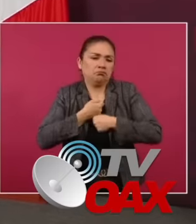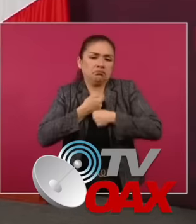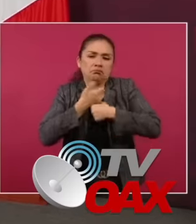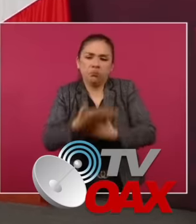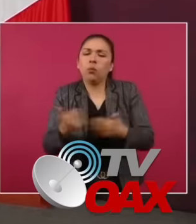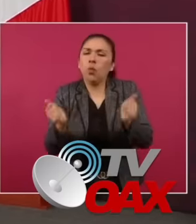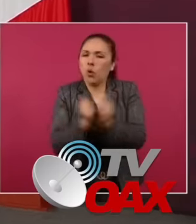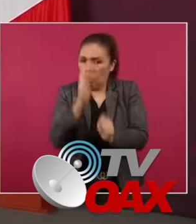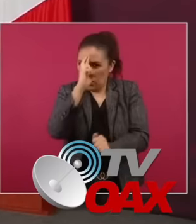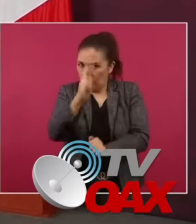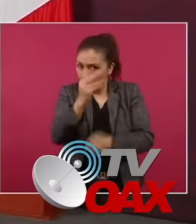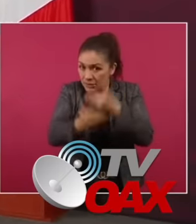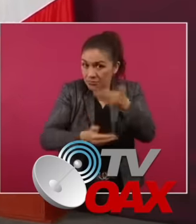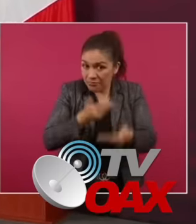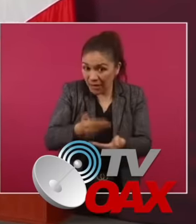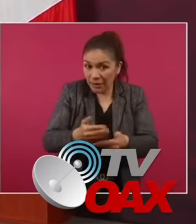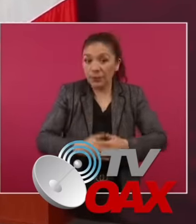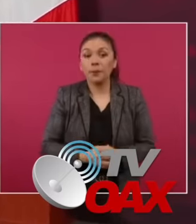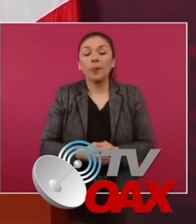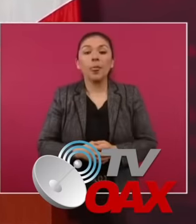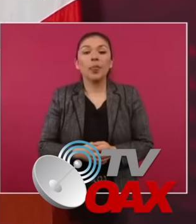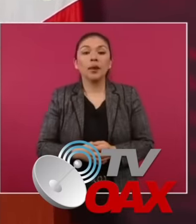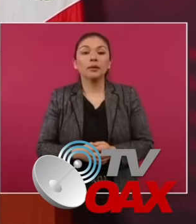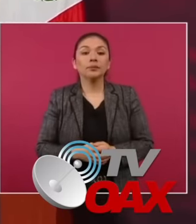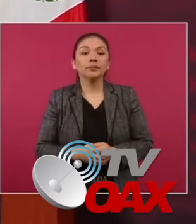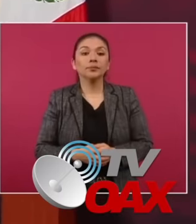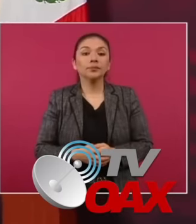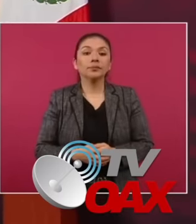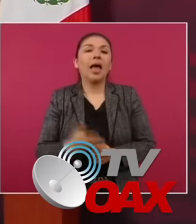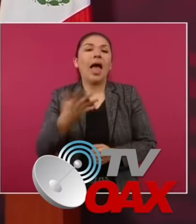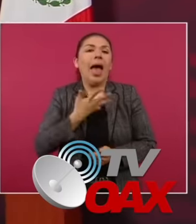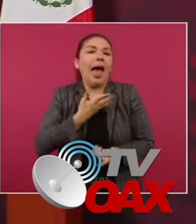muy respetuesa, lleva jiribilla. No.